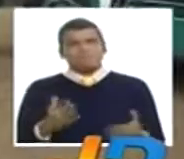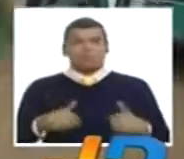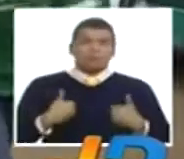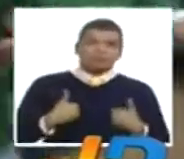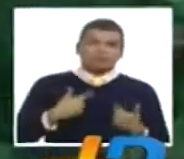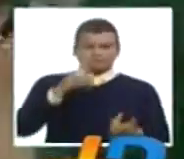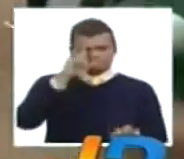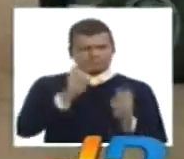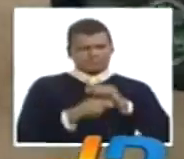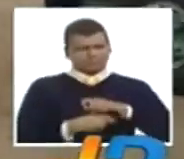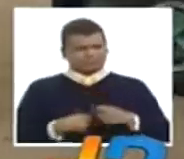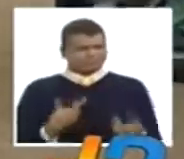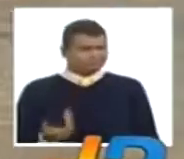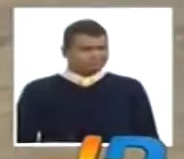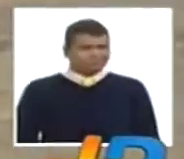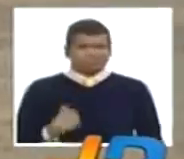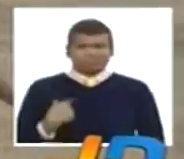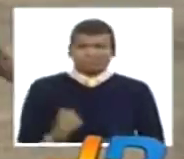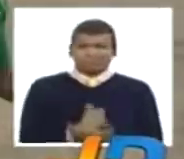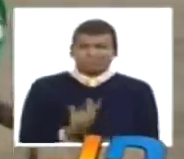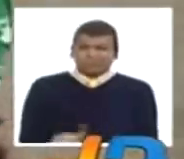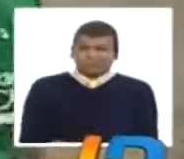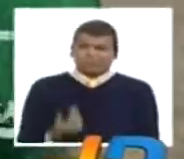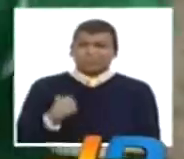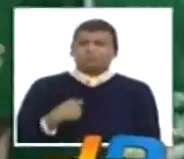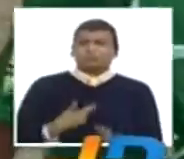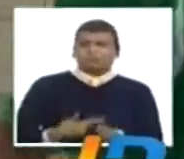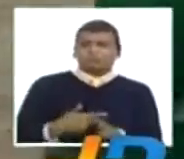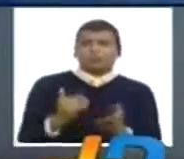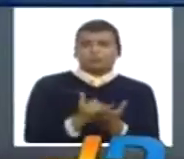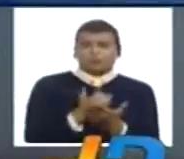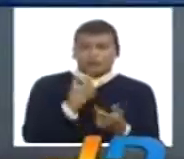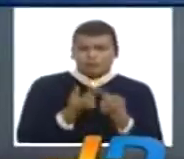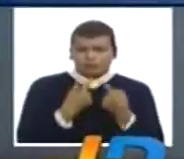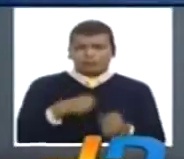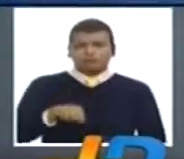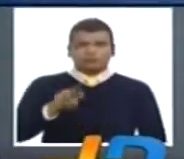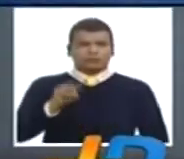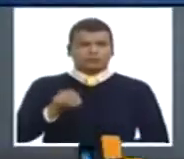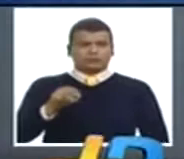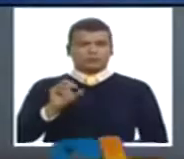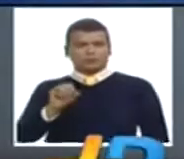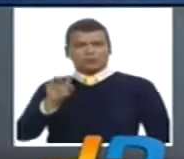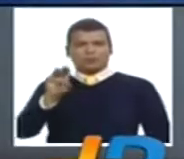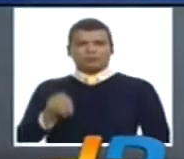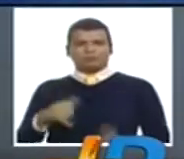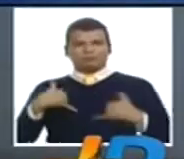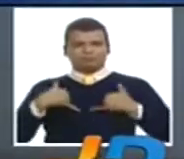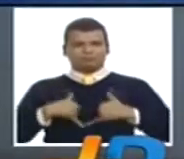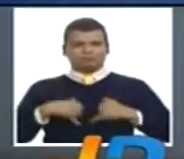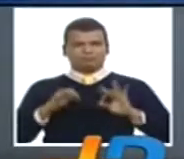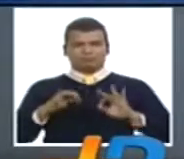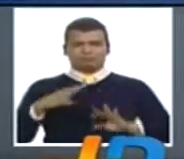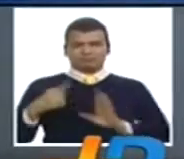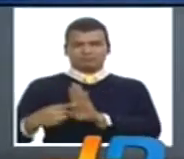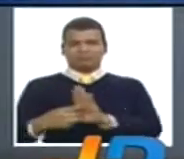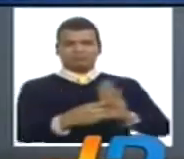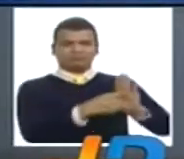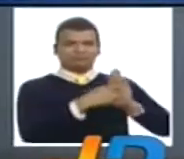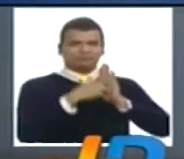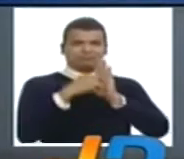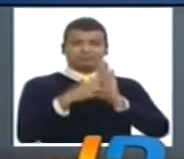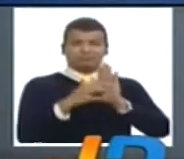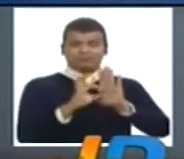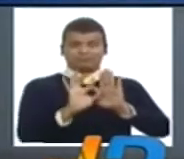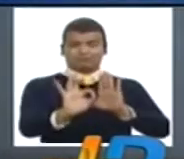directivos del conjunto azucarero en su reunión del próximo martes. On, alta costura para mantenerse elegante y